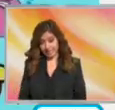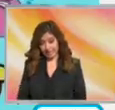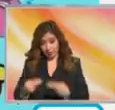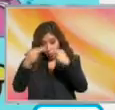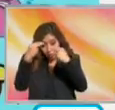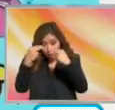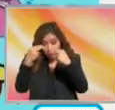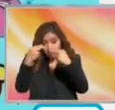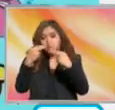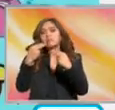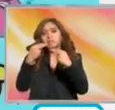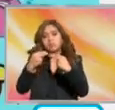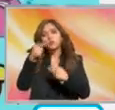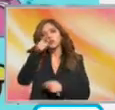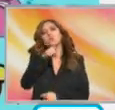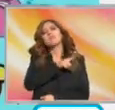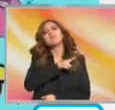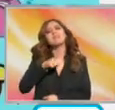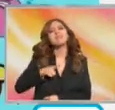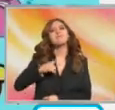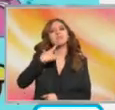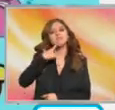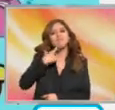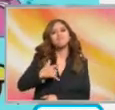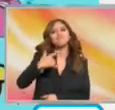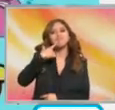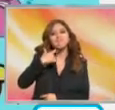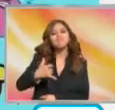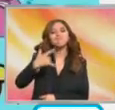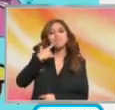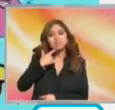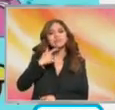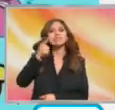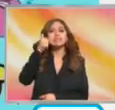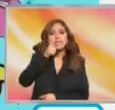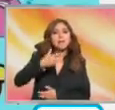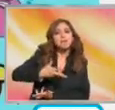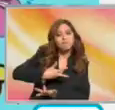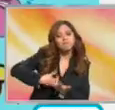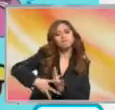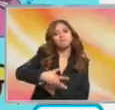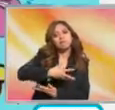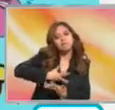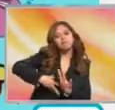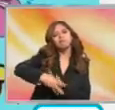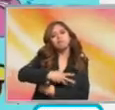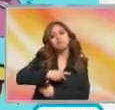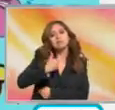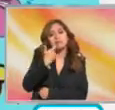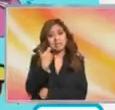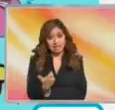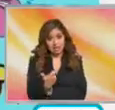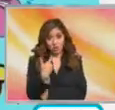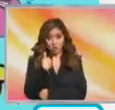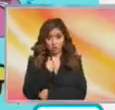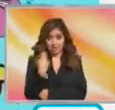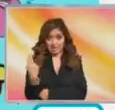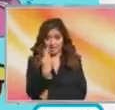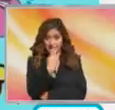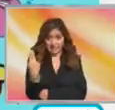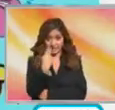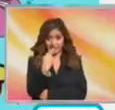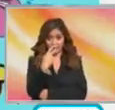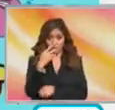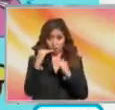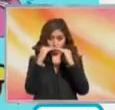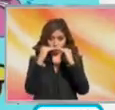saben que hay que hacer mucho esfuerzo. Claro. Y empezamos a invertir, a invertir, a invertir. Y mantenernos. necesito llegar a mi punto de